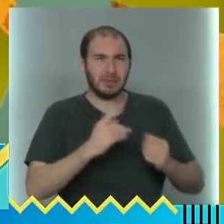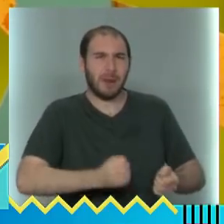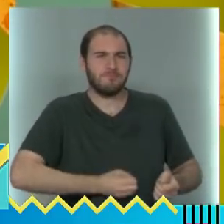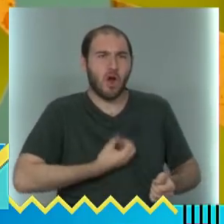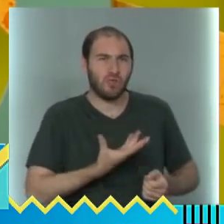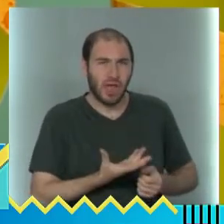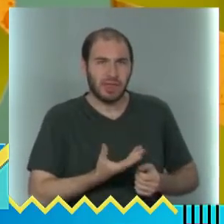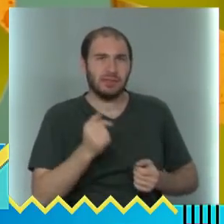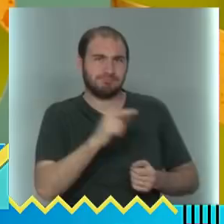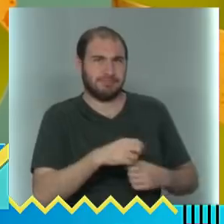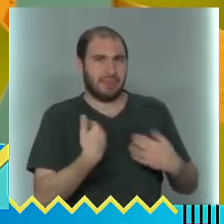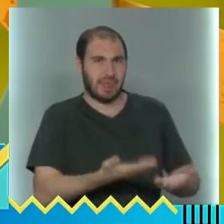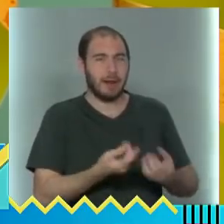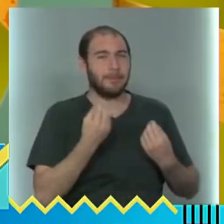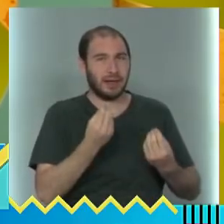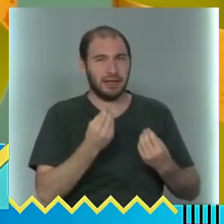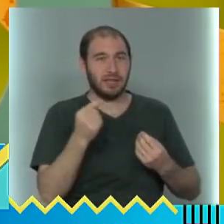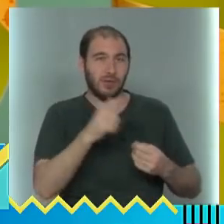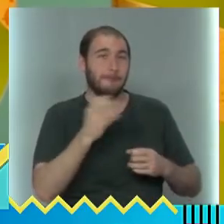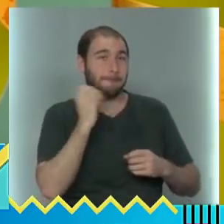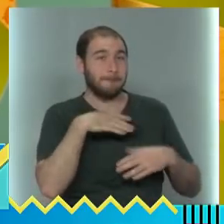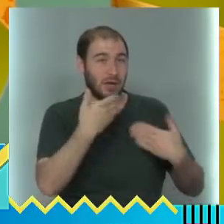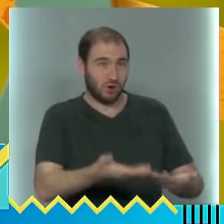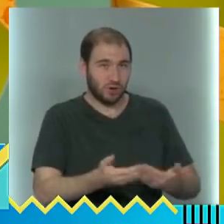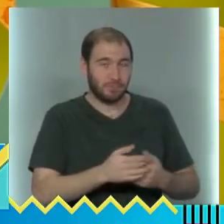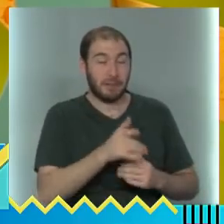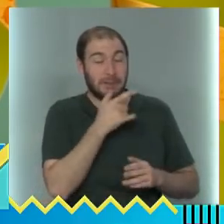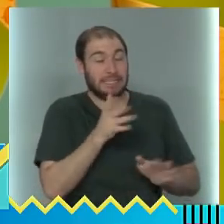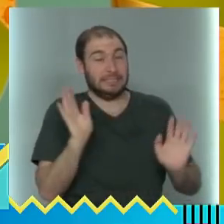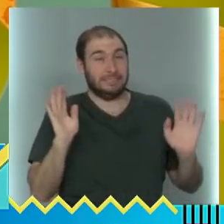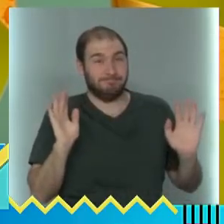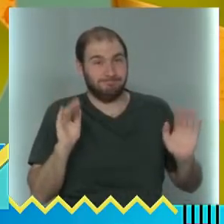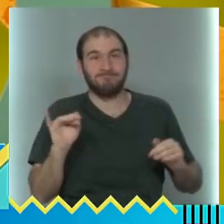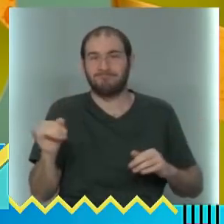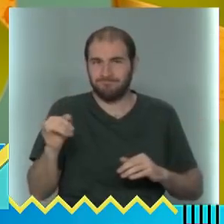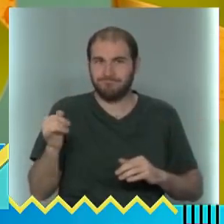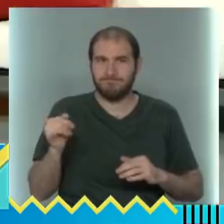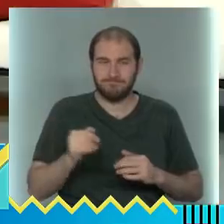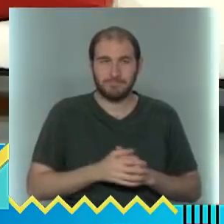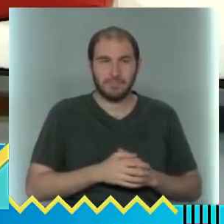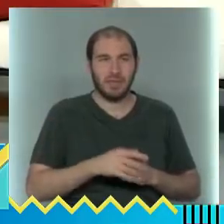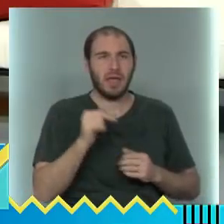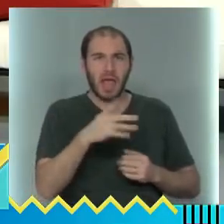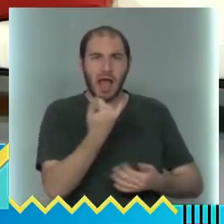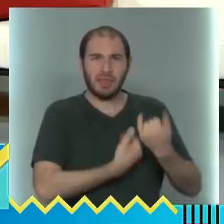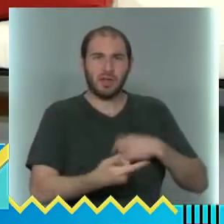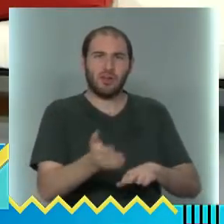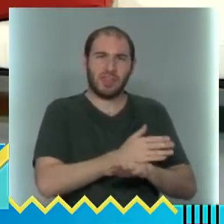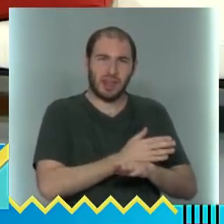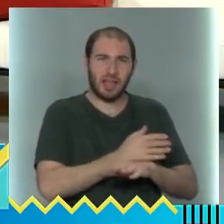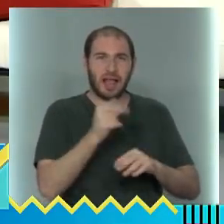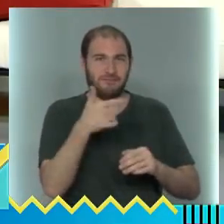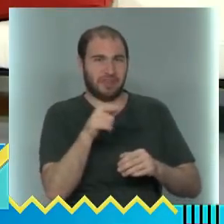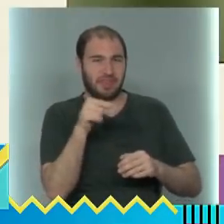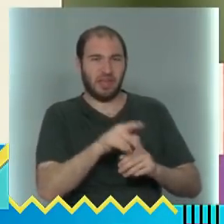actitud que él ponga para estar mejor, creo yo. Sí, por supuesto. Bueno, un poco lo habíamos visto en el